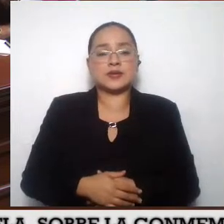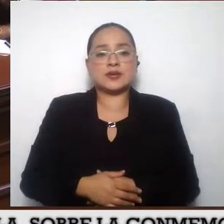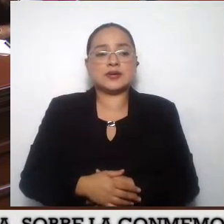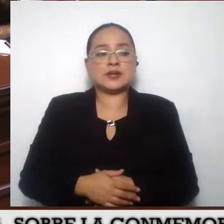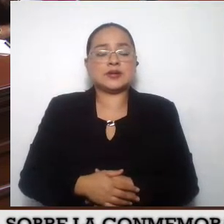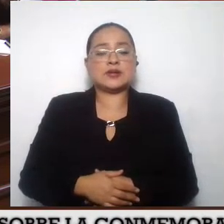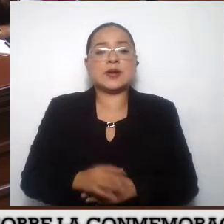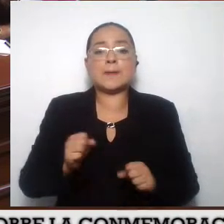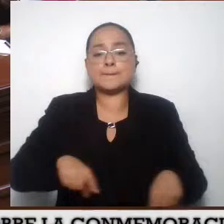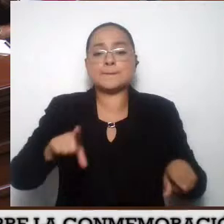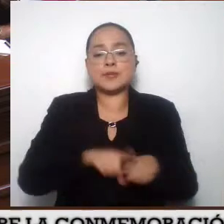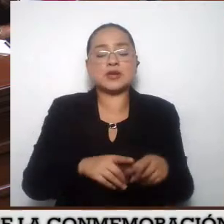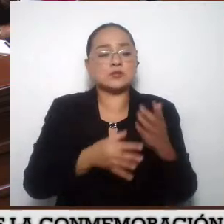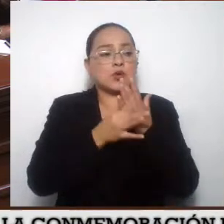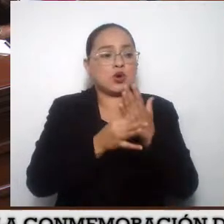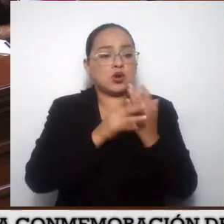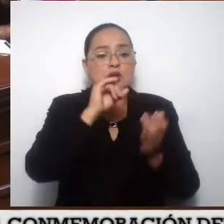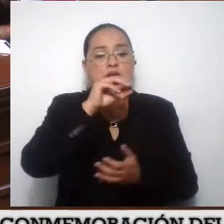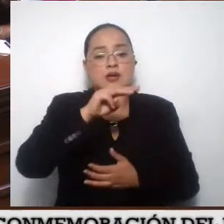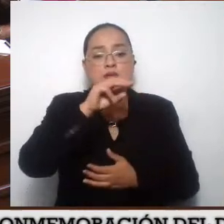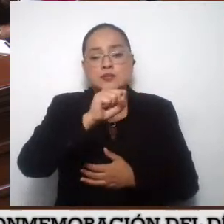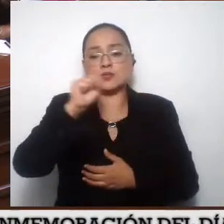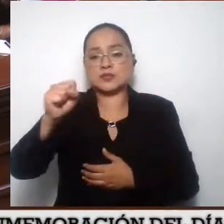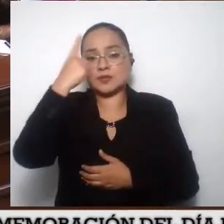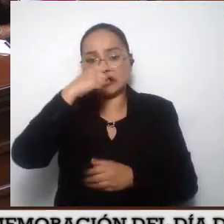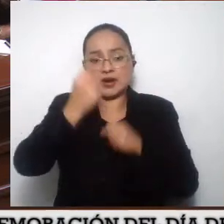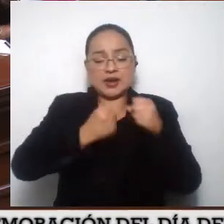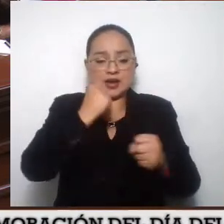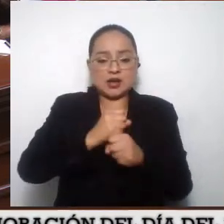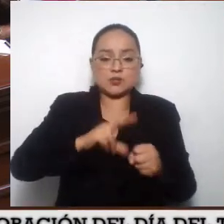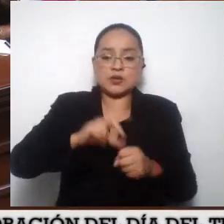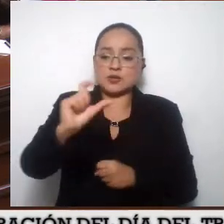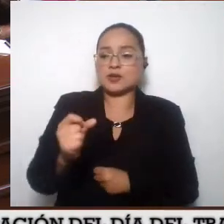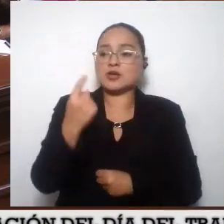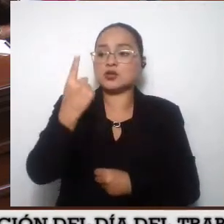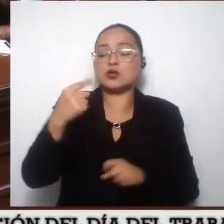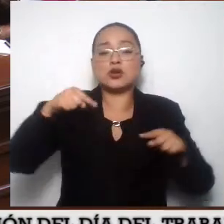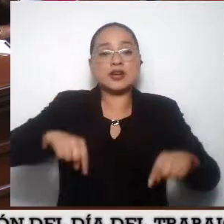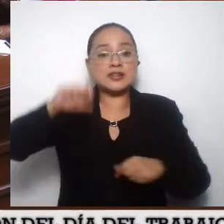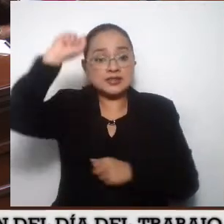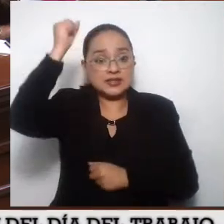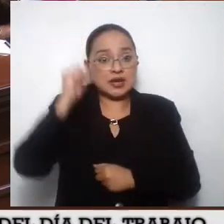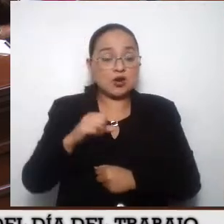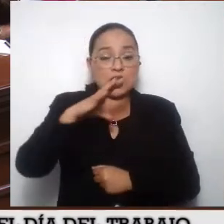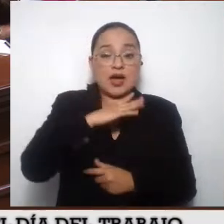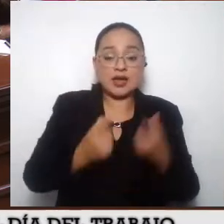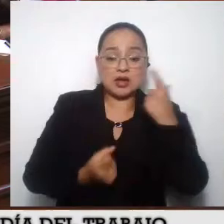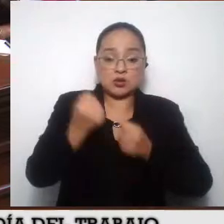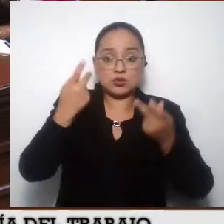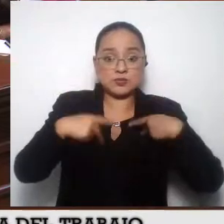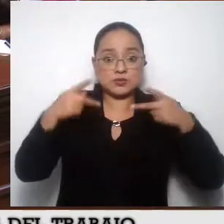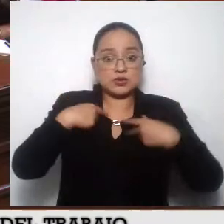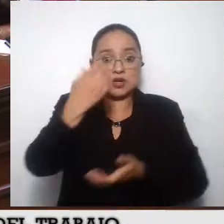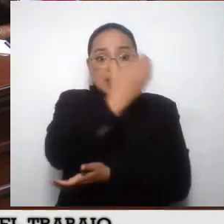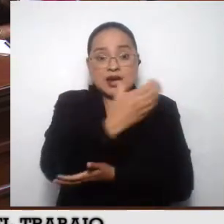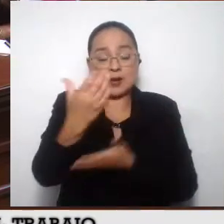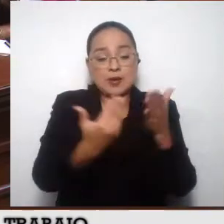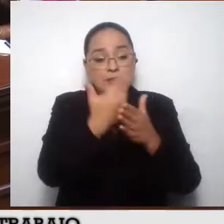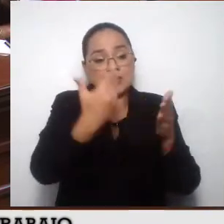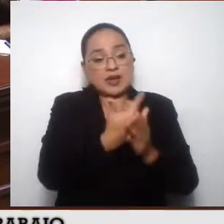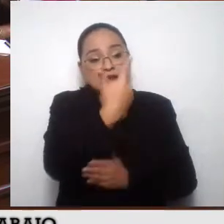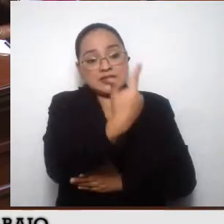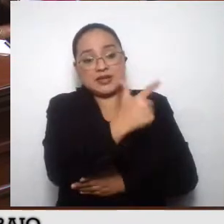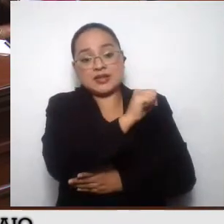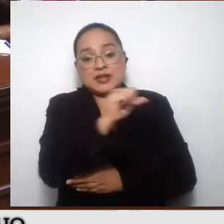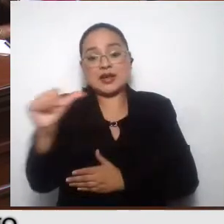propio IMSS para el 2021. En Sinaloa, algunos jornaleros agrícolas laboran desde las 7 de la mañana y los sacan a